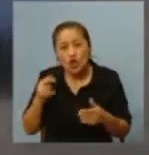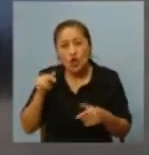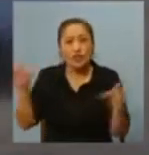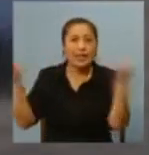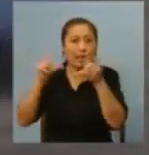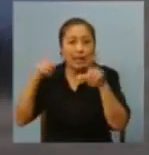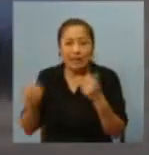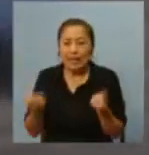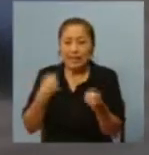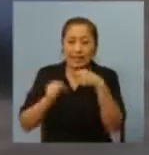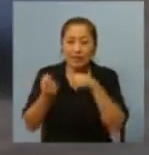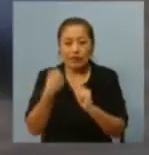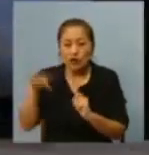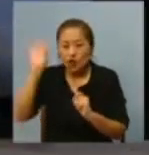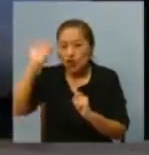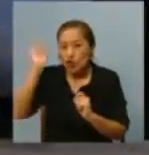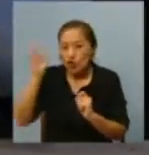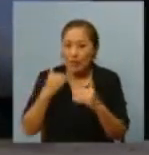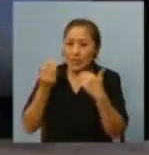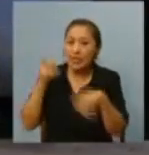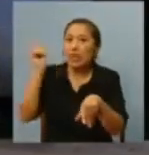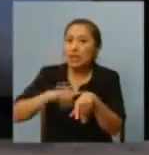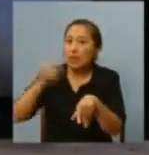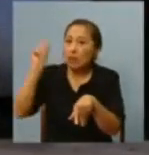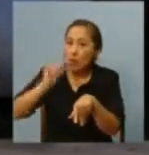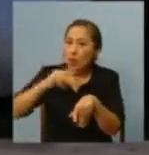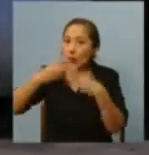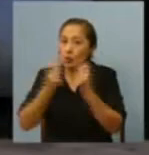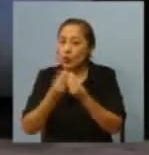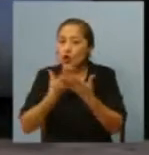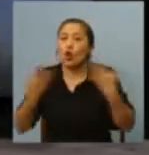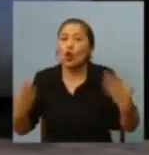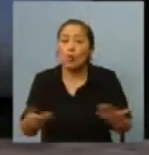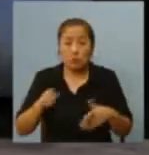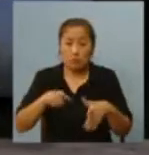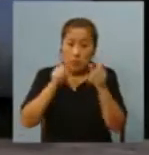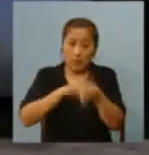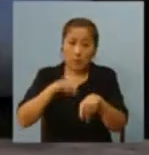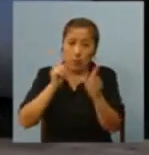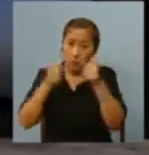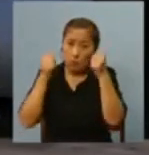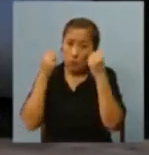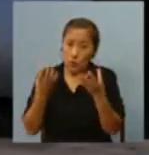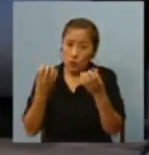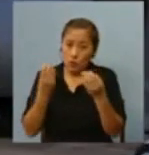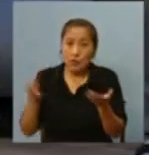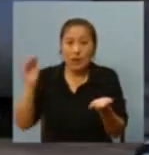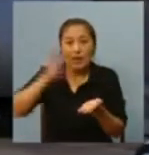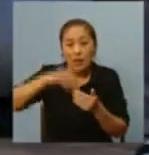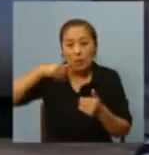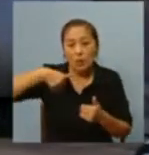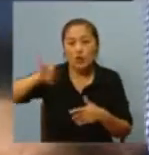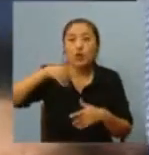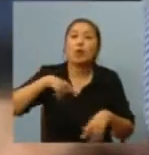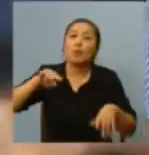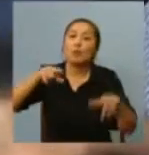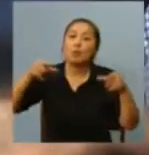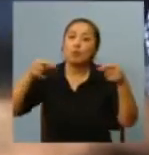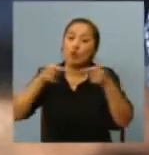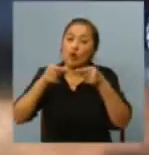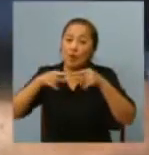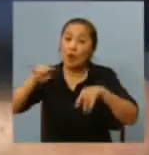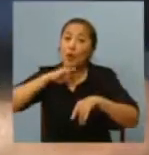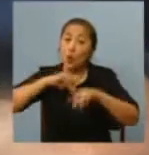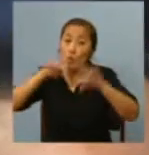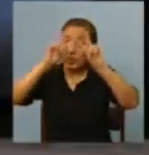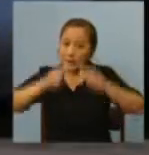siempre tiene nervios, no sabe si vamos a andar bien con los tiempos. Bueno, estuvimos bien con los tiempos, así que va a haber en el próximo Jujuy Investiga el Debate,